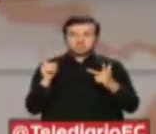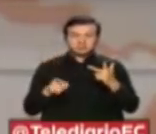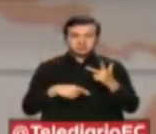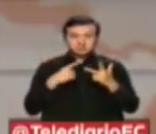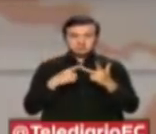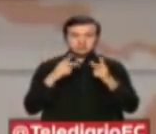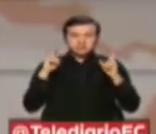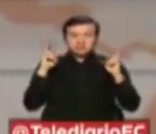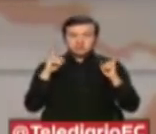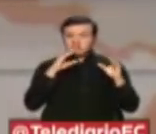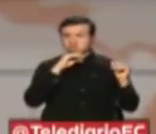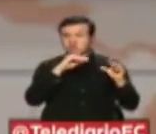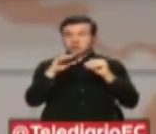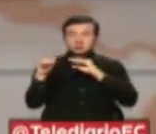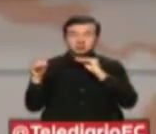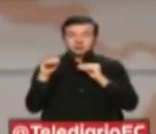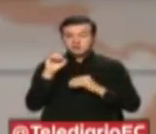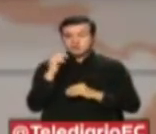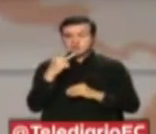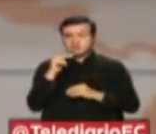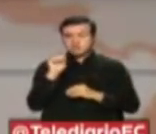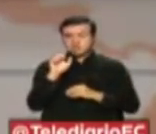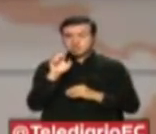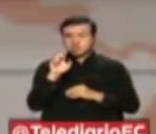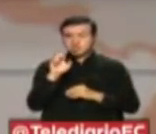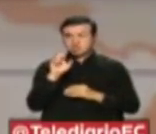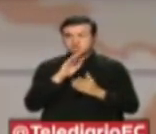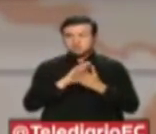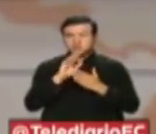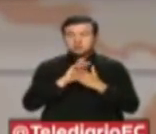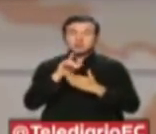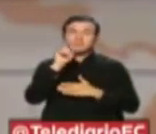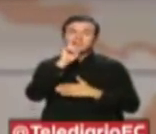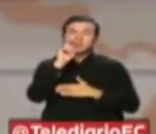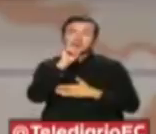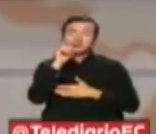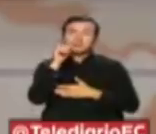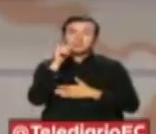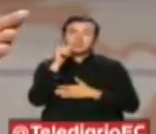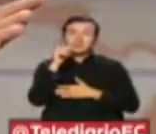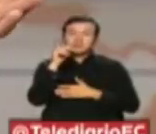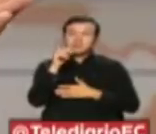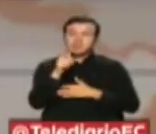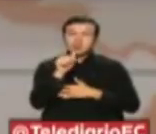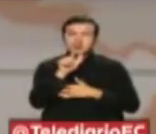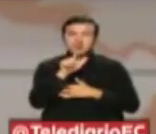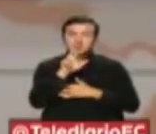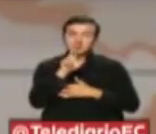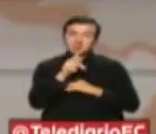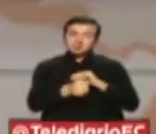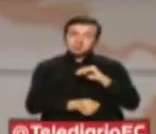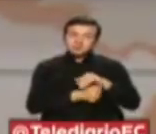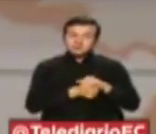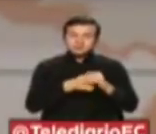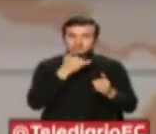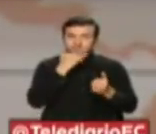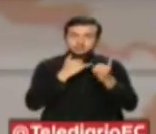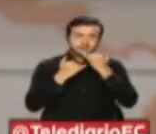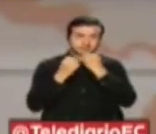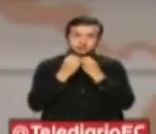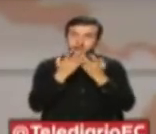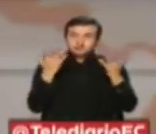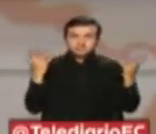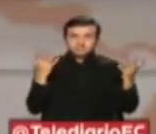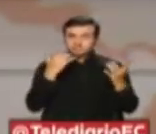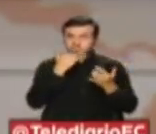supuesto rumor de que el señor chávez el perdón el señor maduro ha recibido en venezuela al señor parado sería terrible el mensaje al país